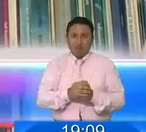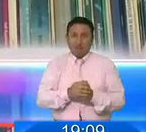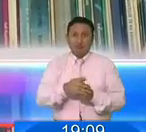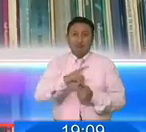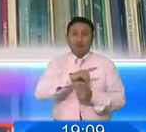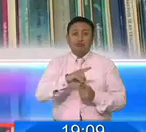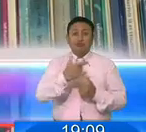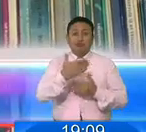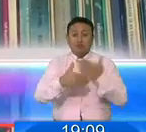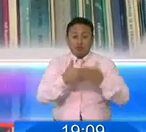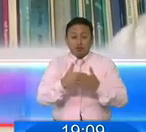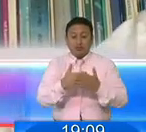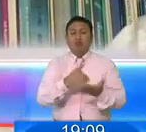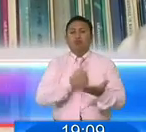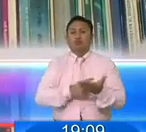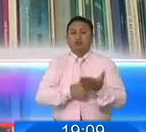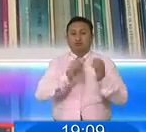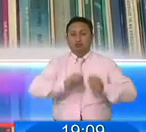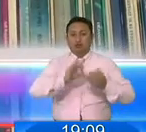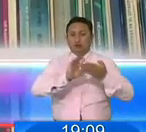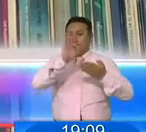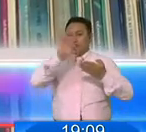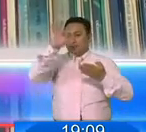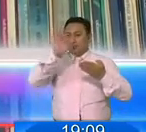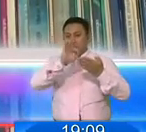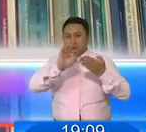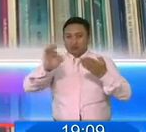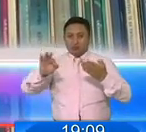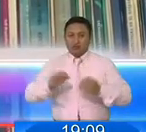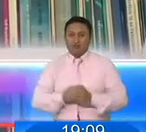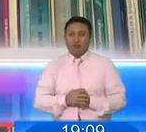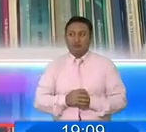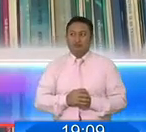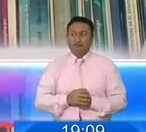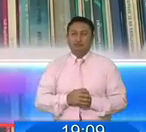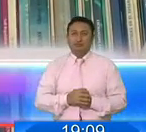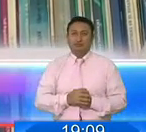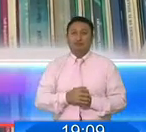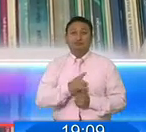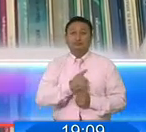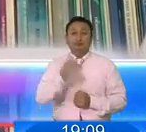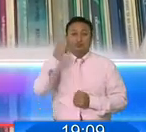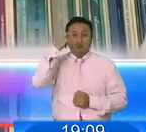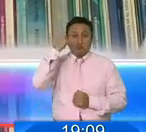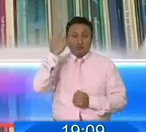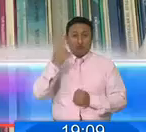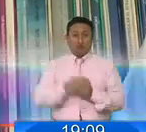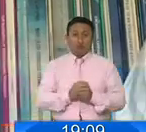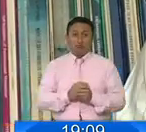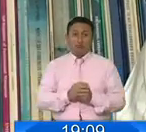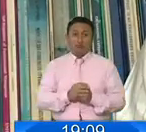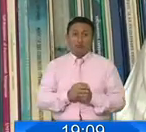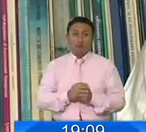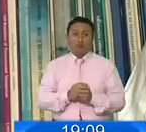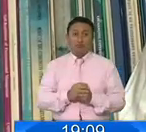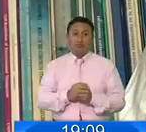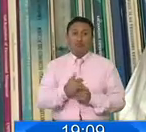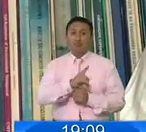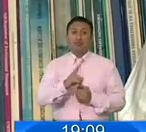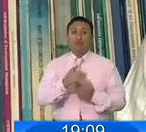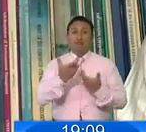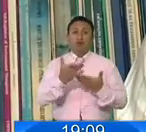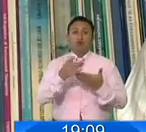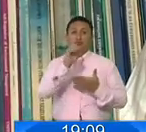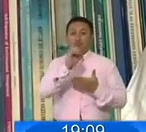gran repunte del consumo que permita generar un repunte en los precios entonces me parece que lo más probable va a ser que las tasas de inflación